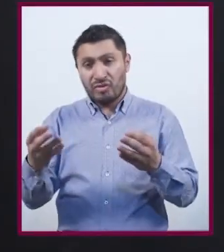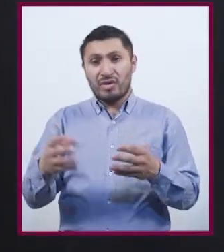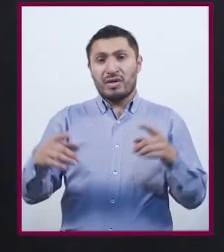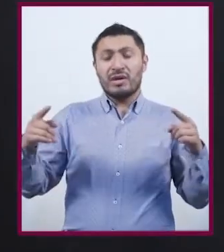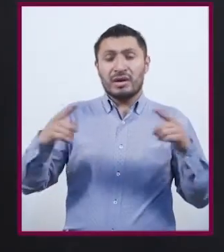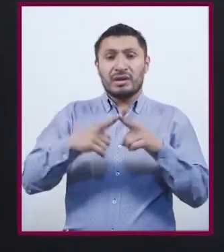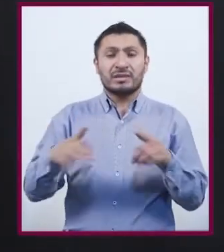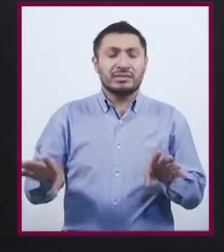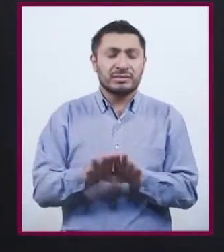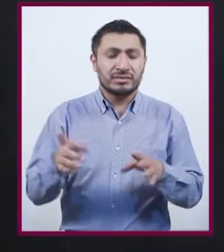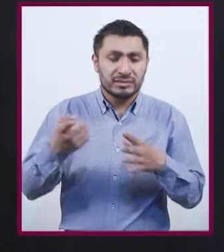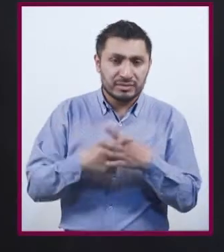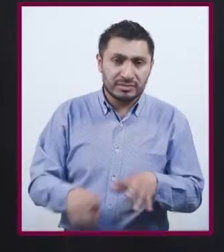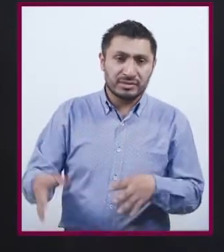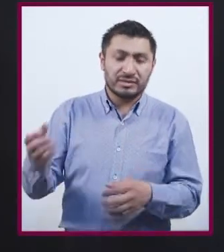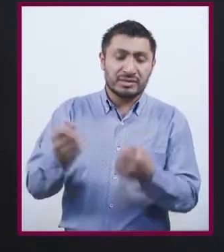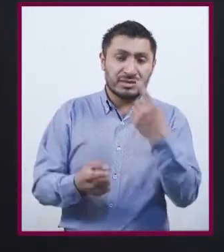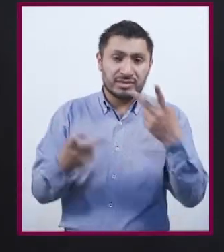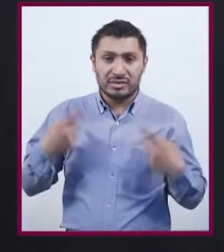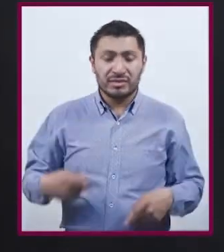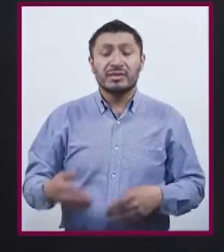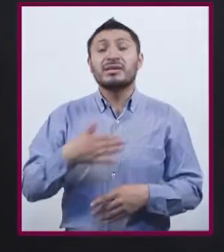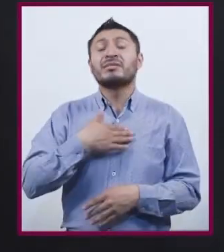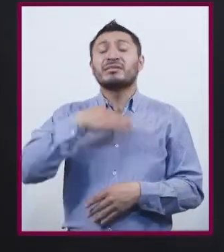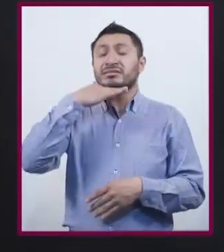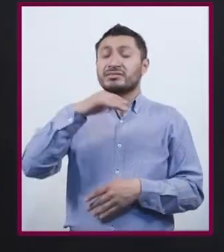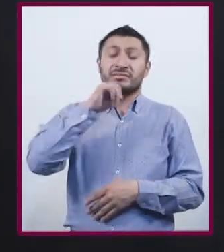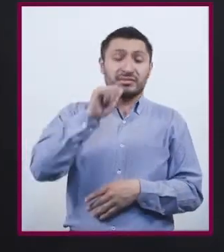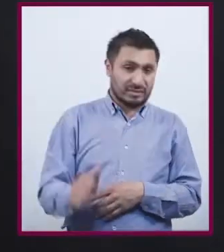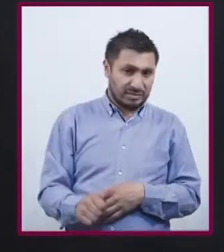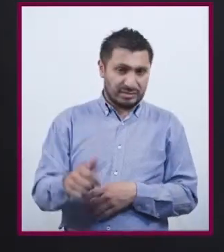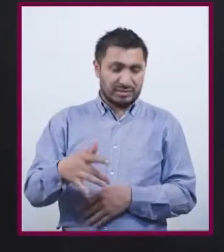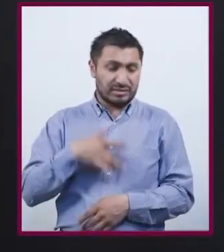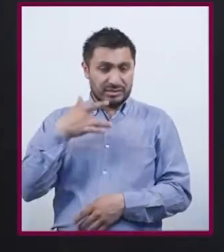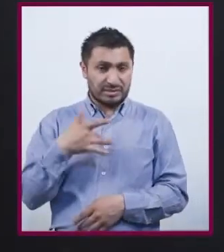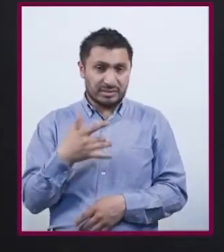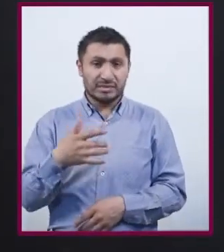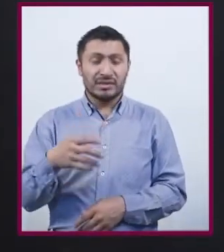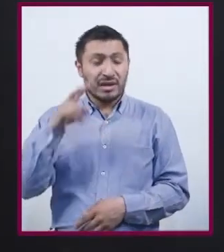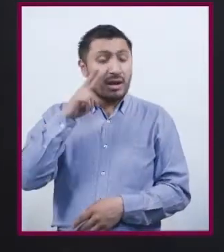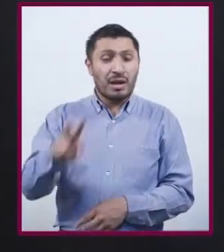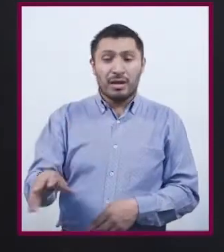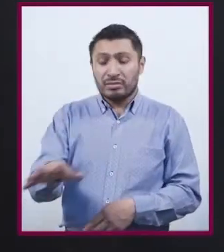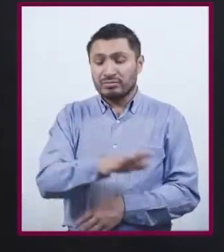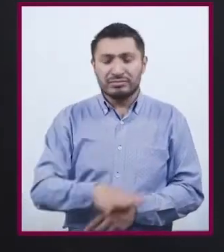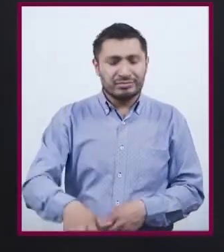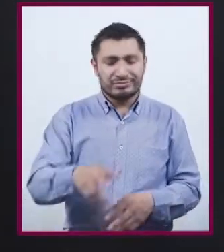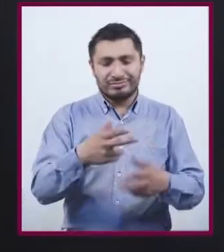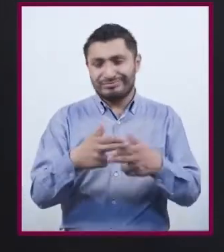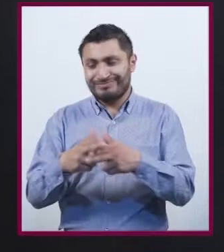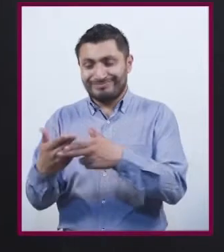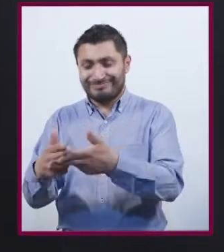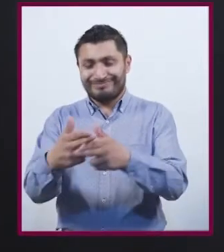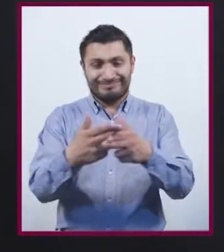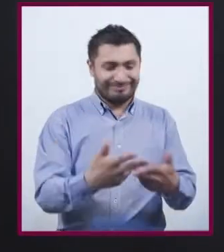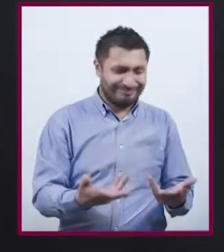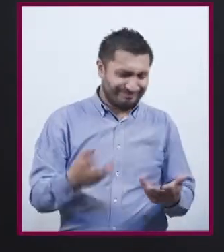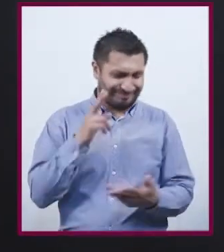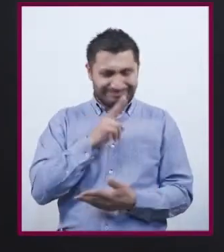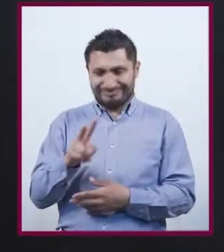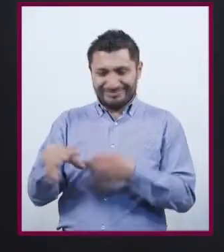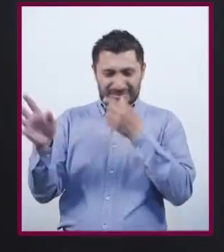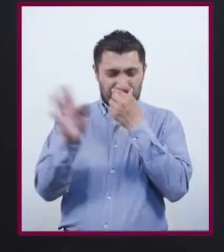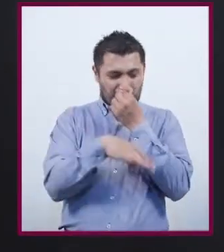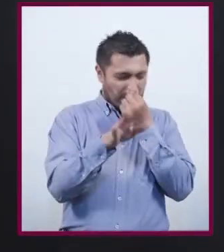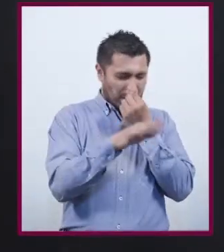reformas eclesiásticas surgieron básicamente por la indignación que sentían algunos ilustrados borbónicos de ver que los suelos llenos de huesos